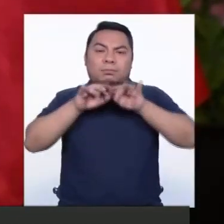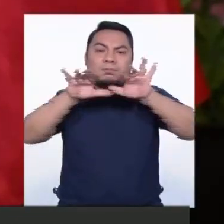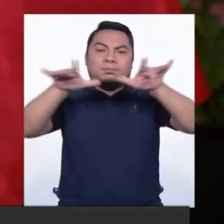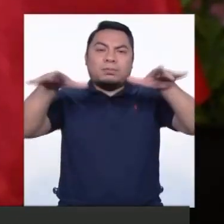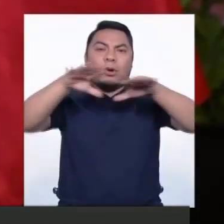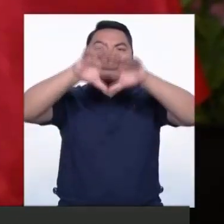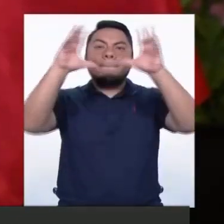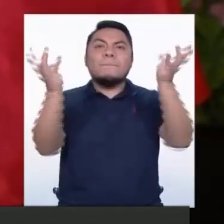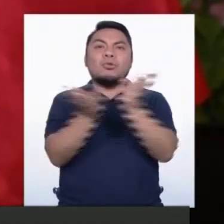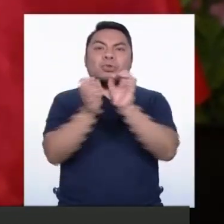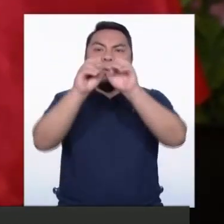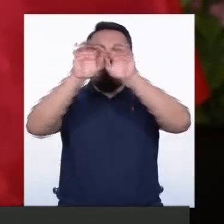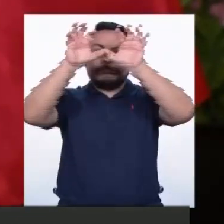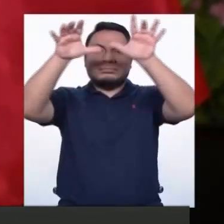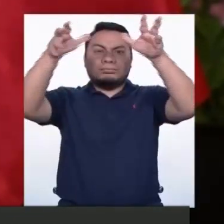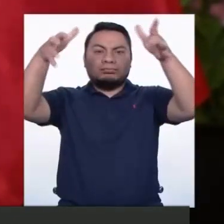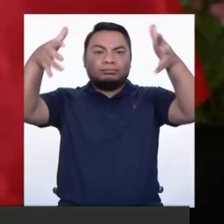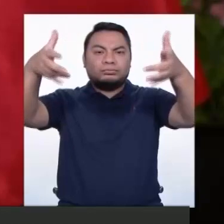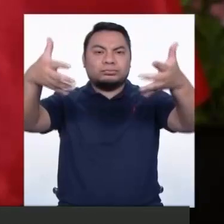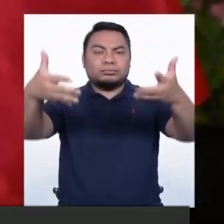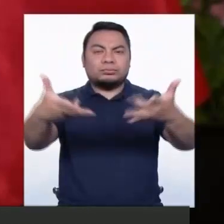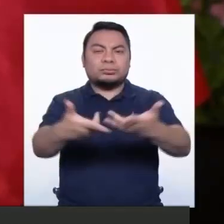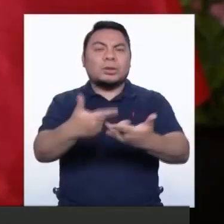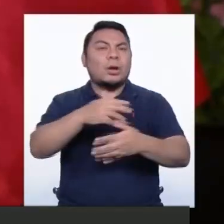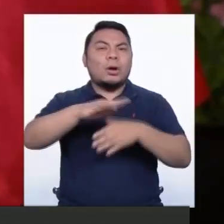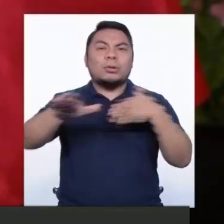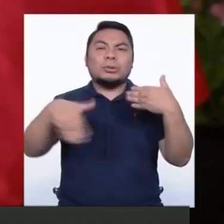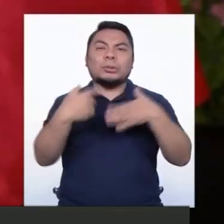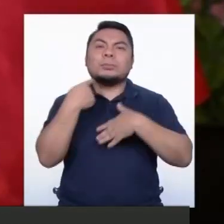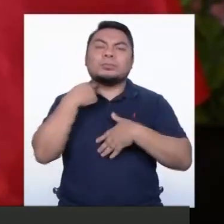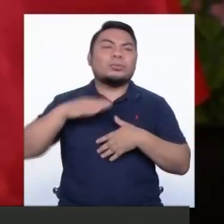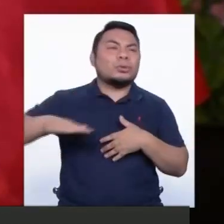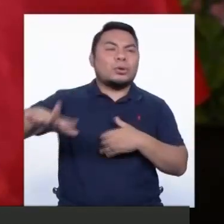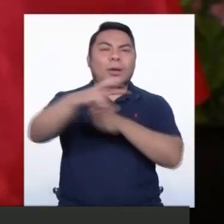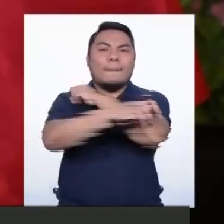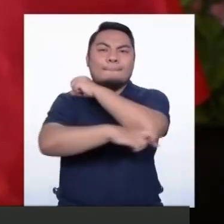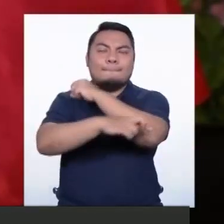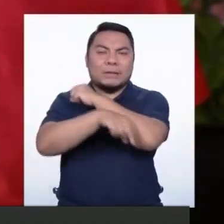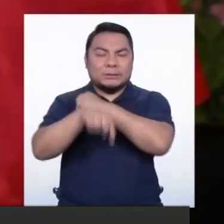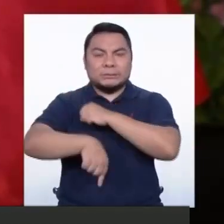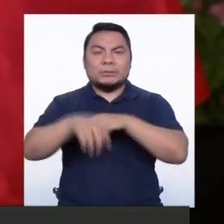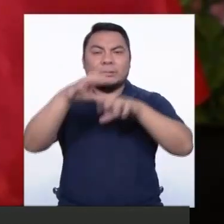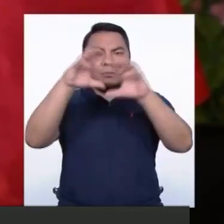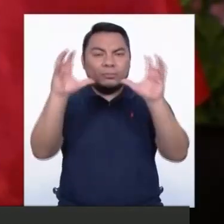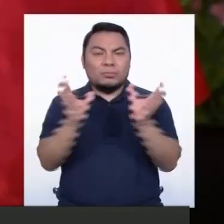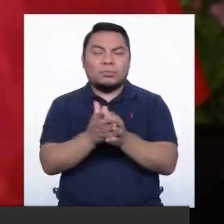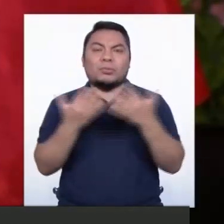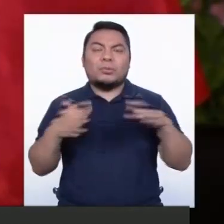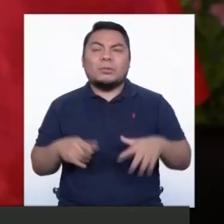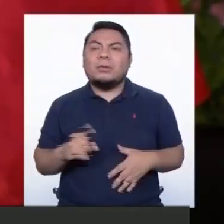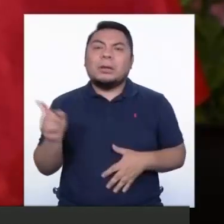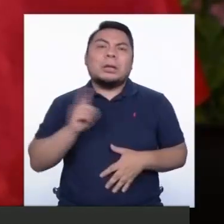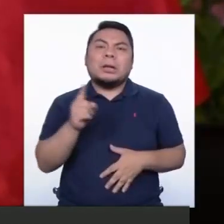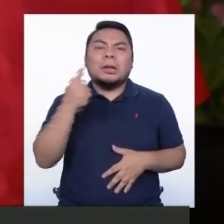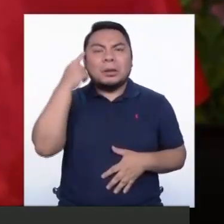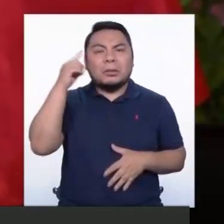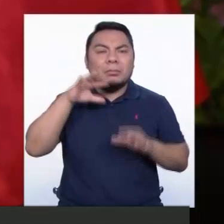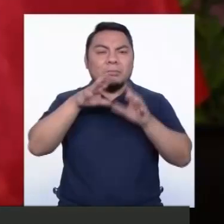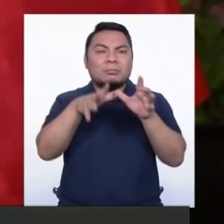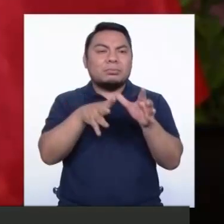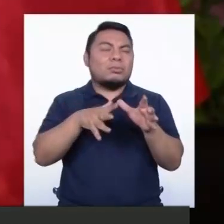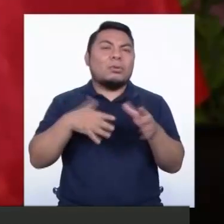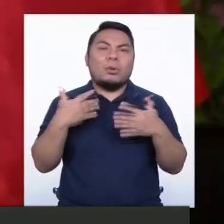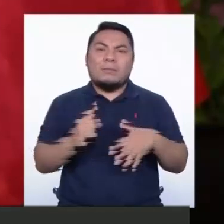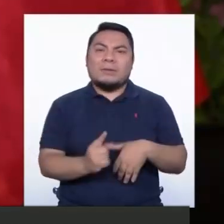que afecta a todos los continentes de nuestro país, no tiene referentes en la historia de la